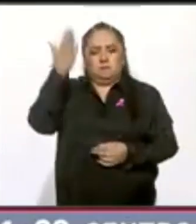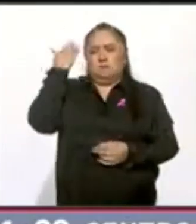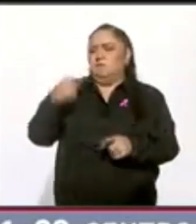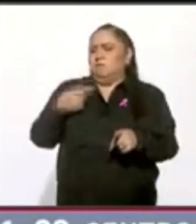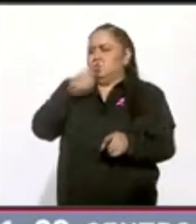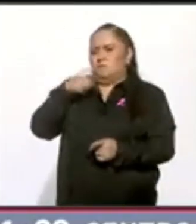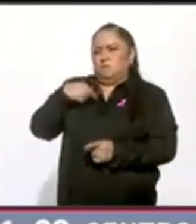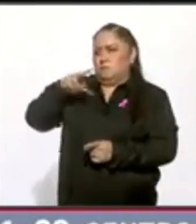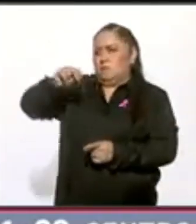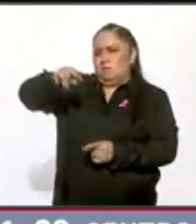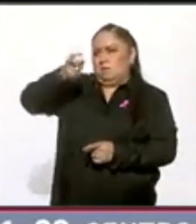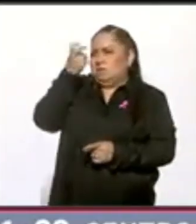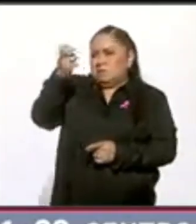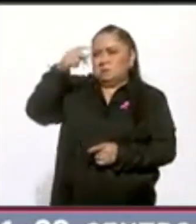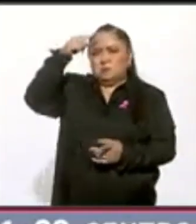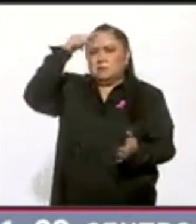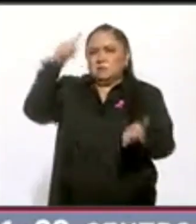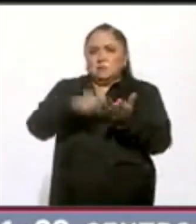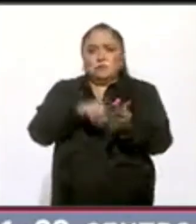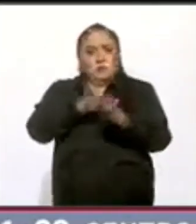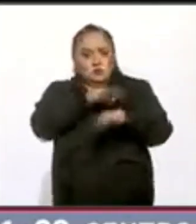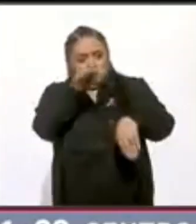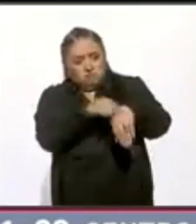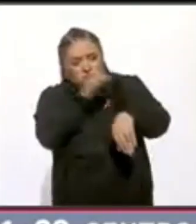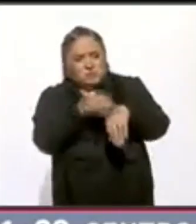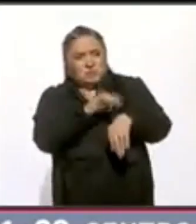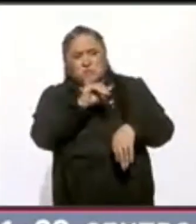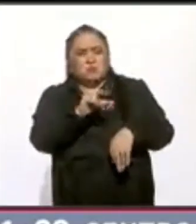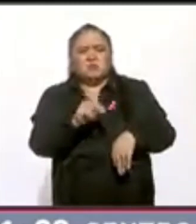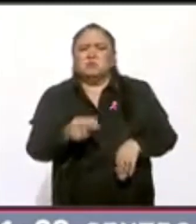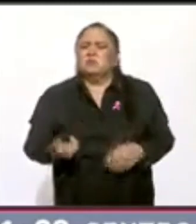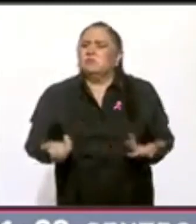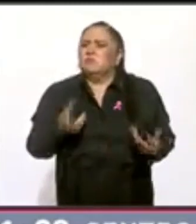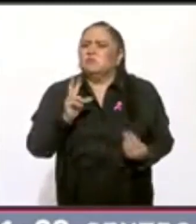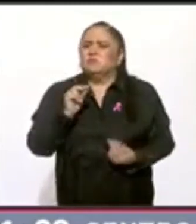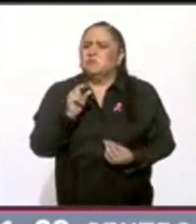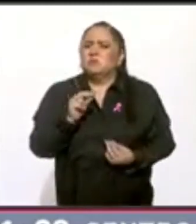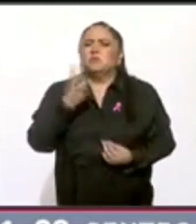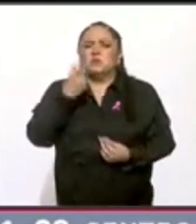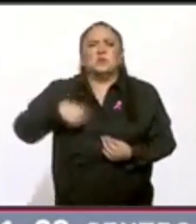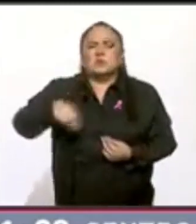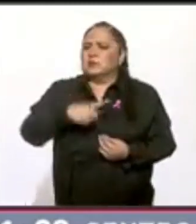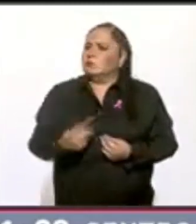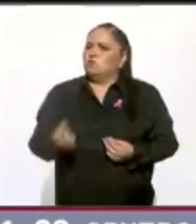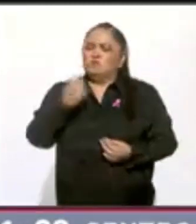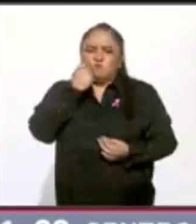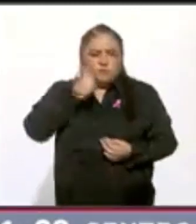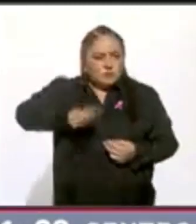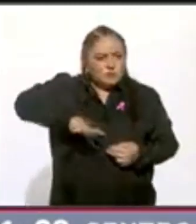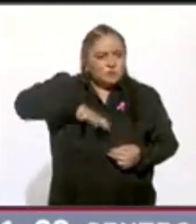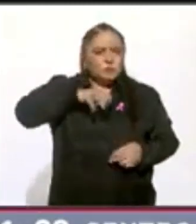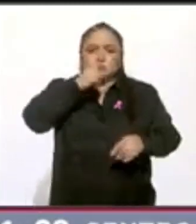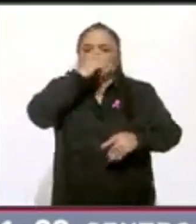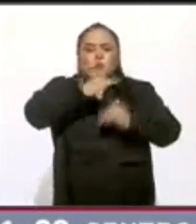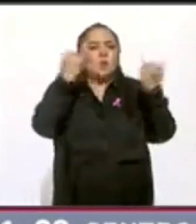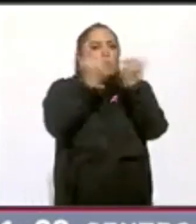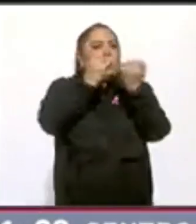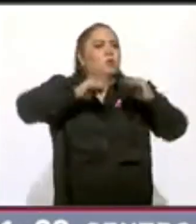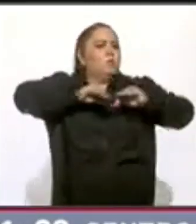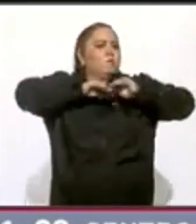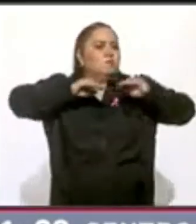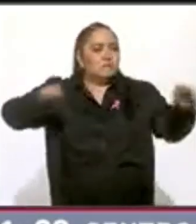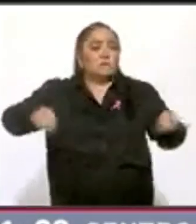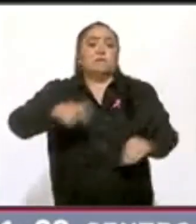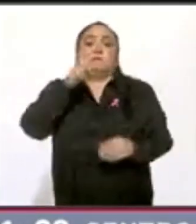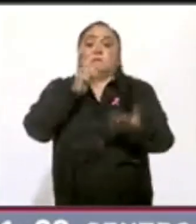las niñas se deban definir por su calificación si tienen o no talento. Hicimos un esfuerzo y la hicimos universal.